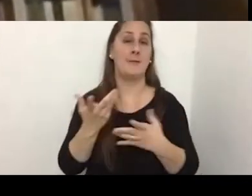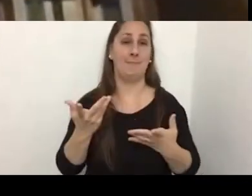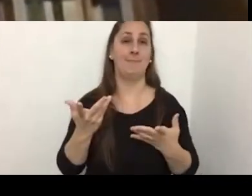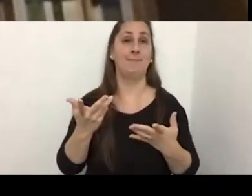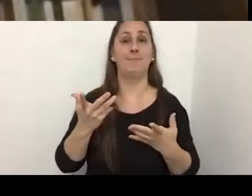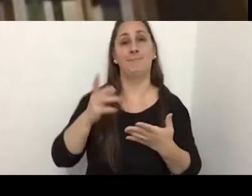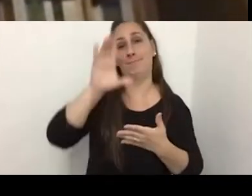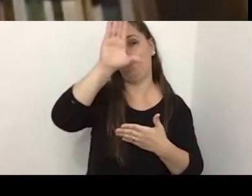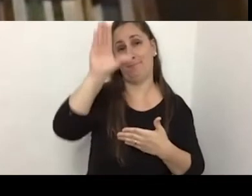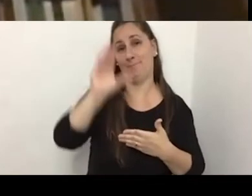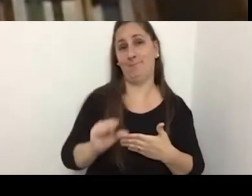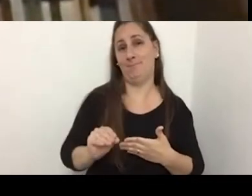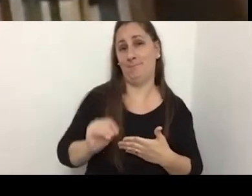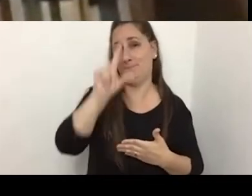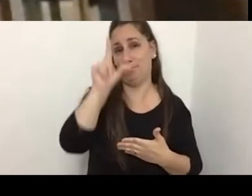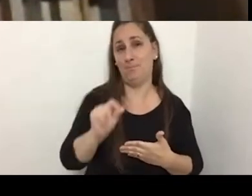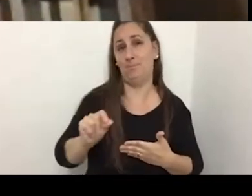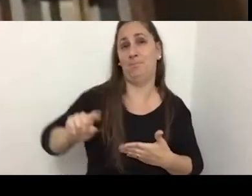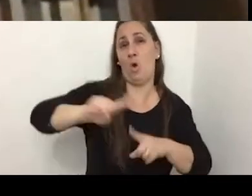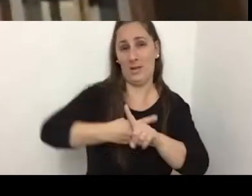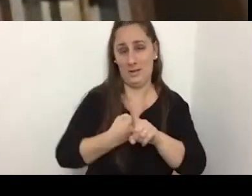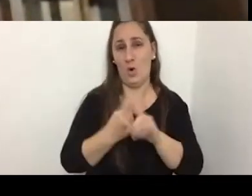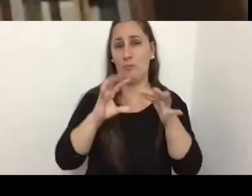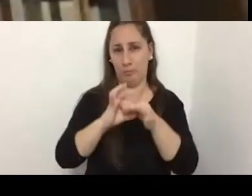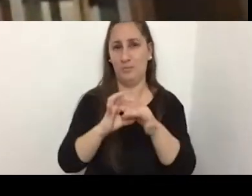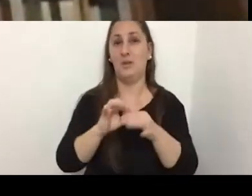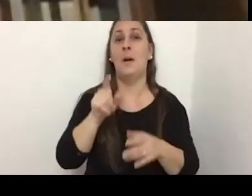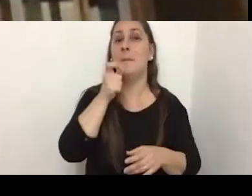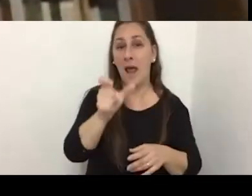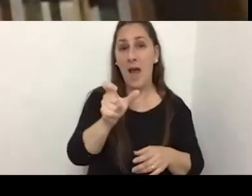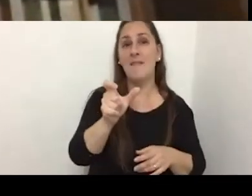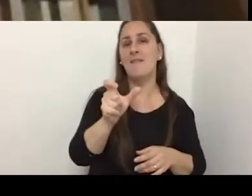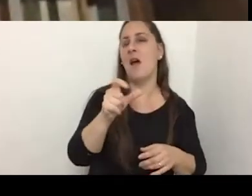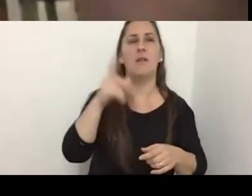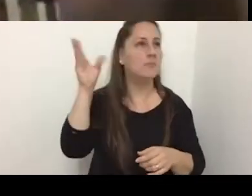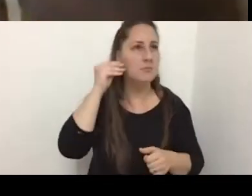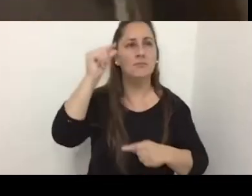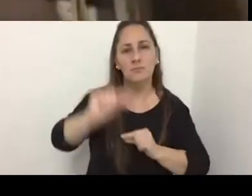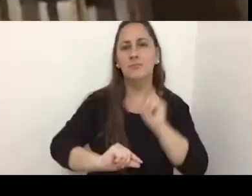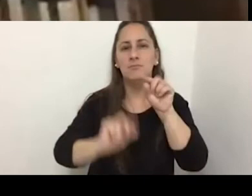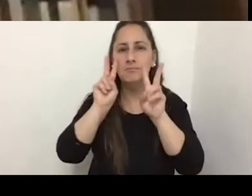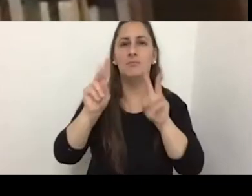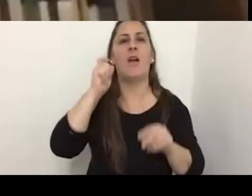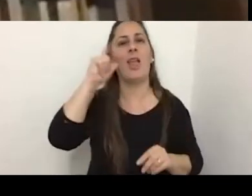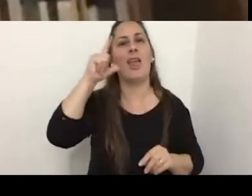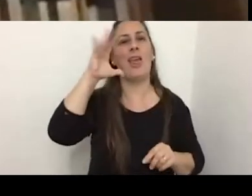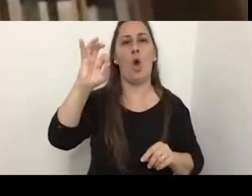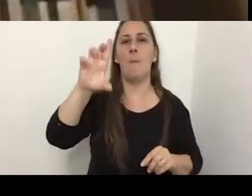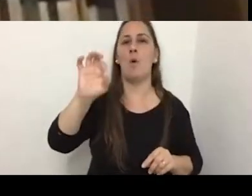geopolítico. Y ustedes esta palabra la van a empezar a escuchar cada vez más. Lo que